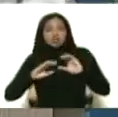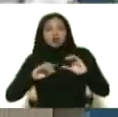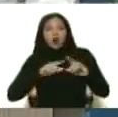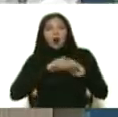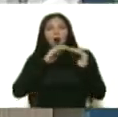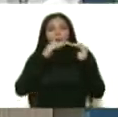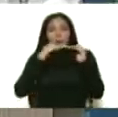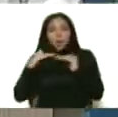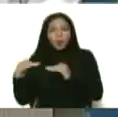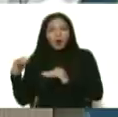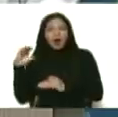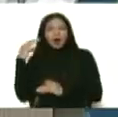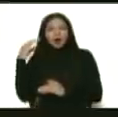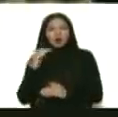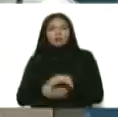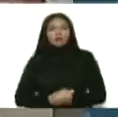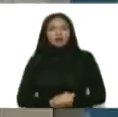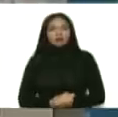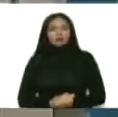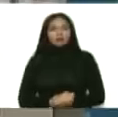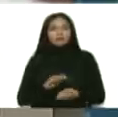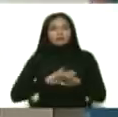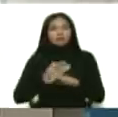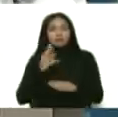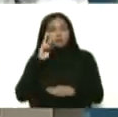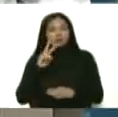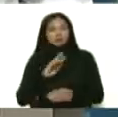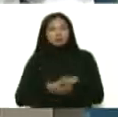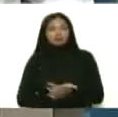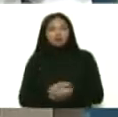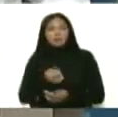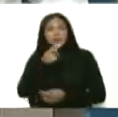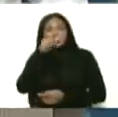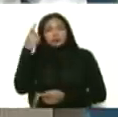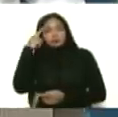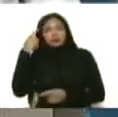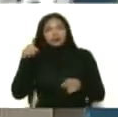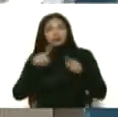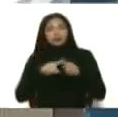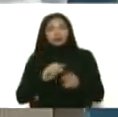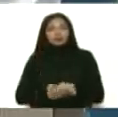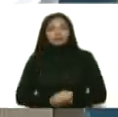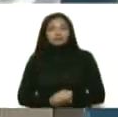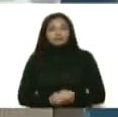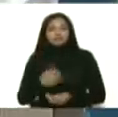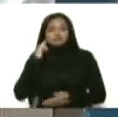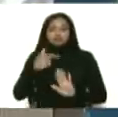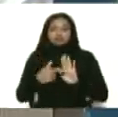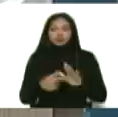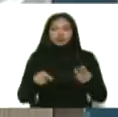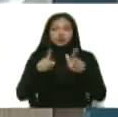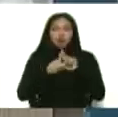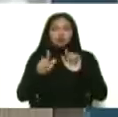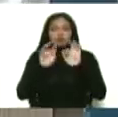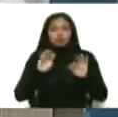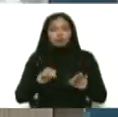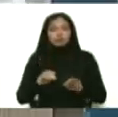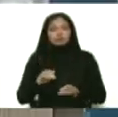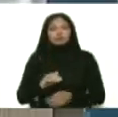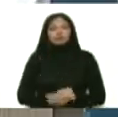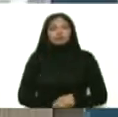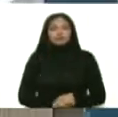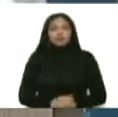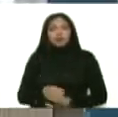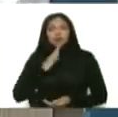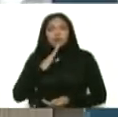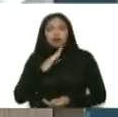se está aplanando, porque ya verán cómo en unos pocos días, presionado como está por los banqueros, presionado como